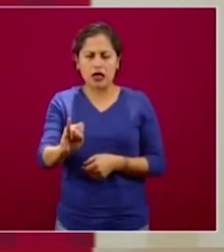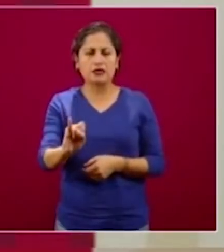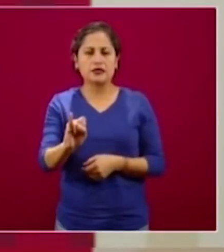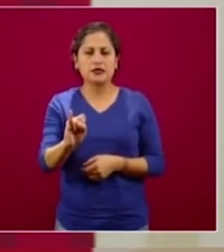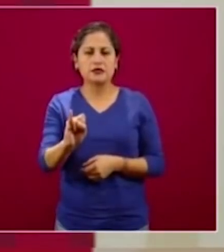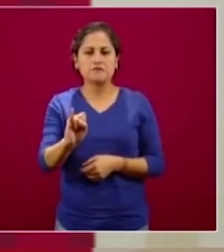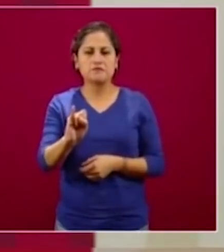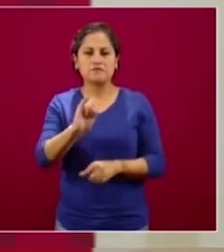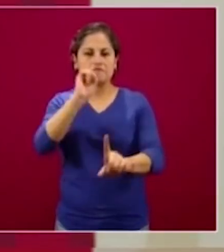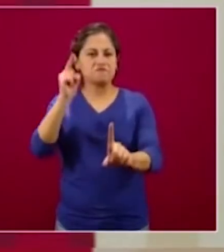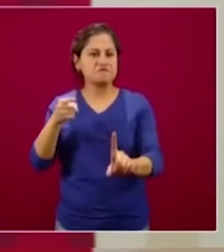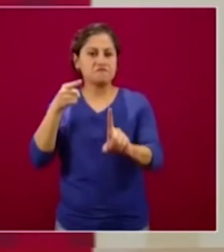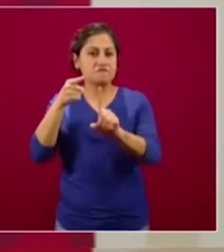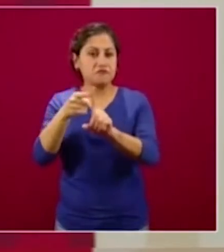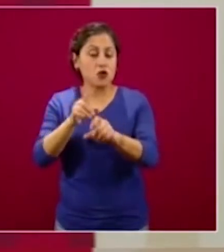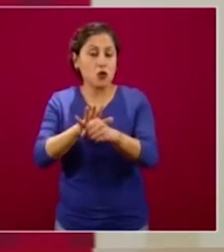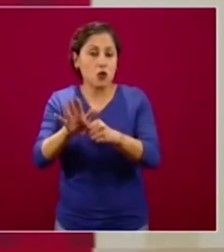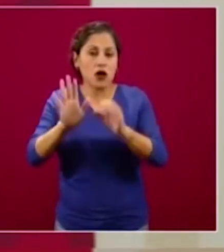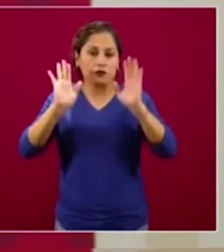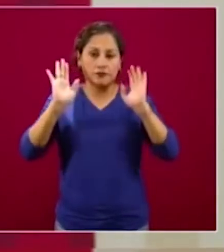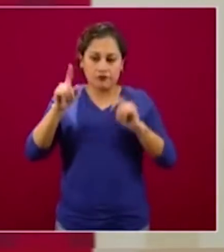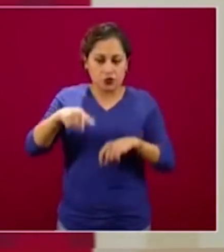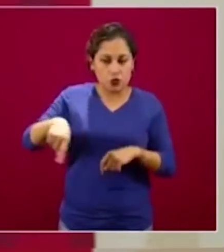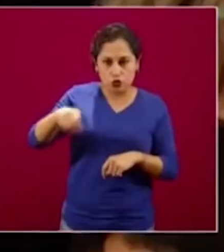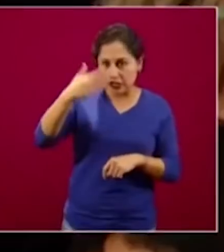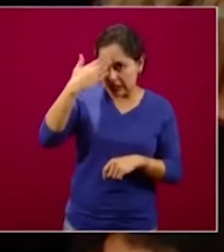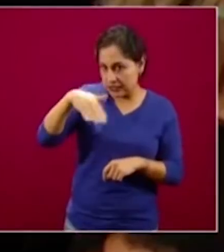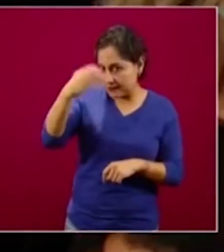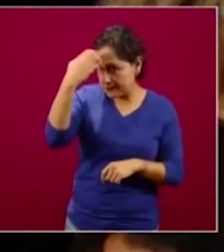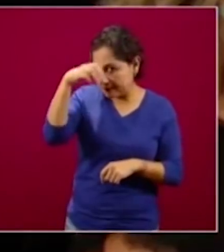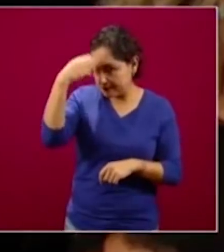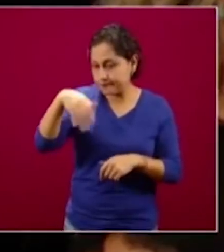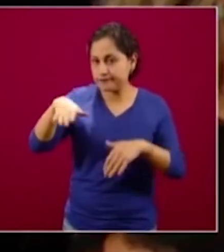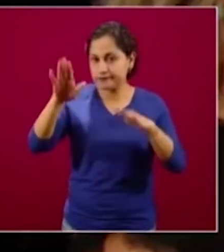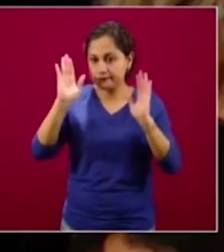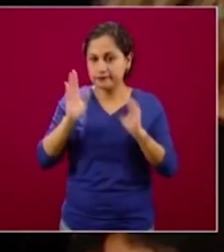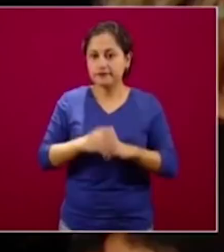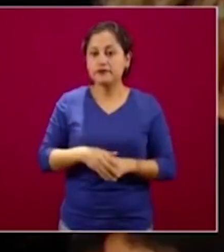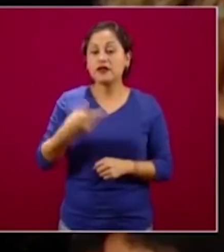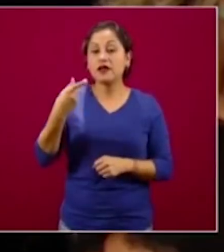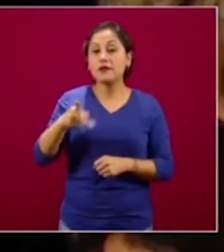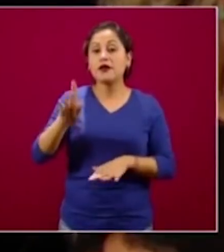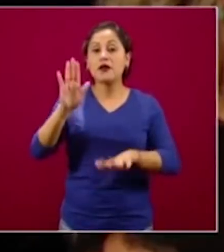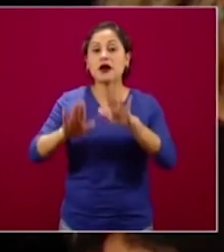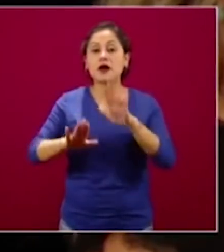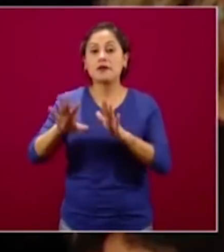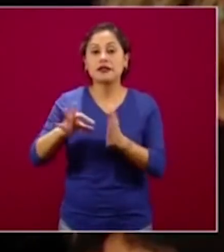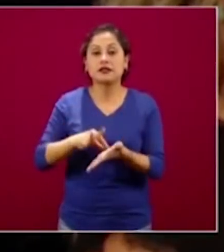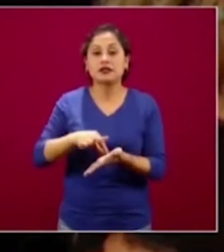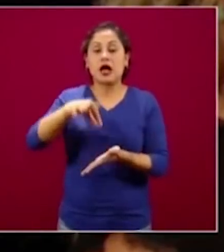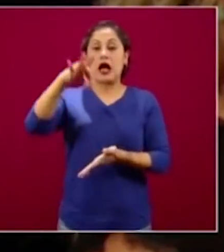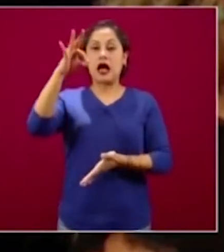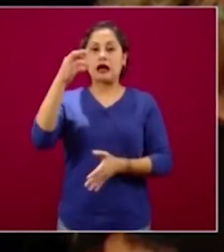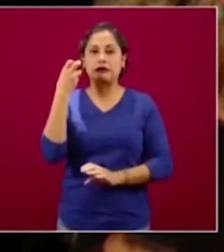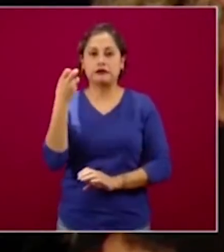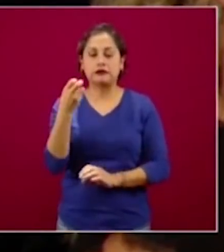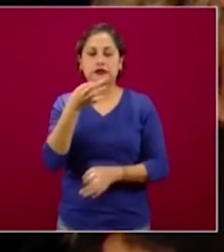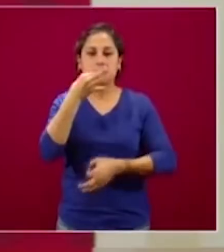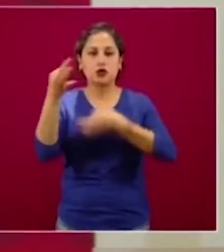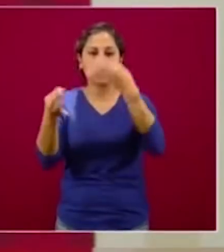busca, me imagino, ustedes son las personas expertas, privilegiar aquellos elementos informativos que pueden